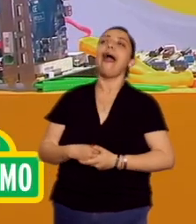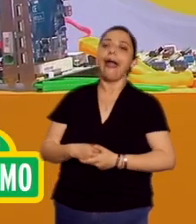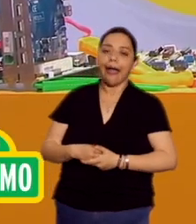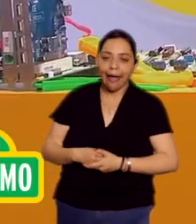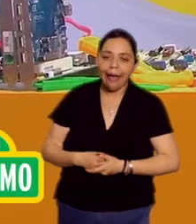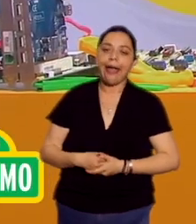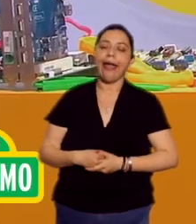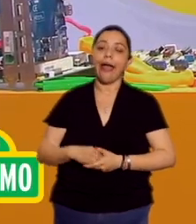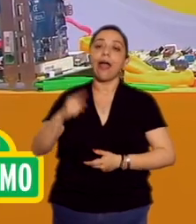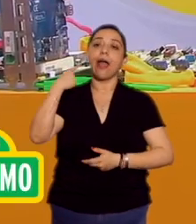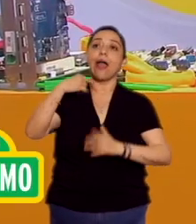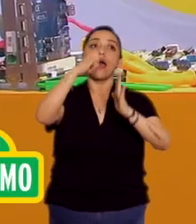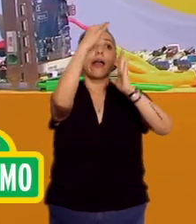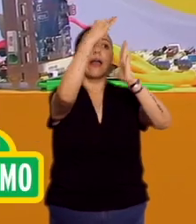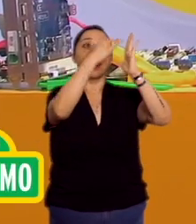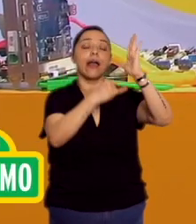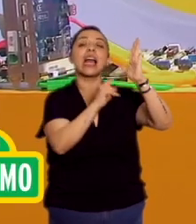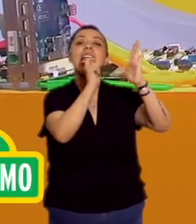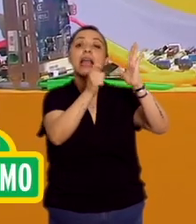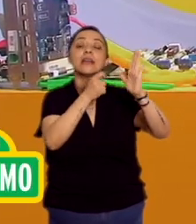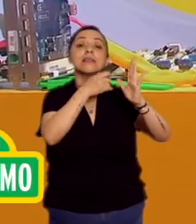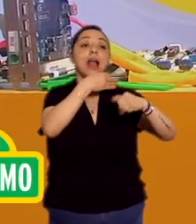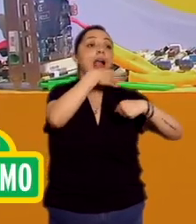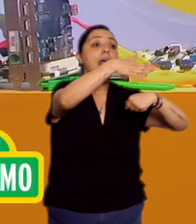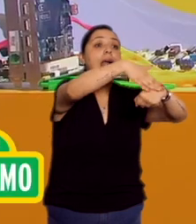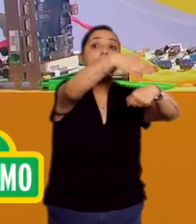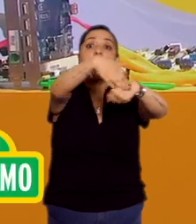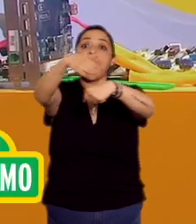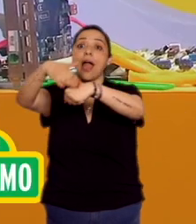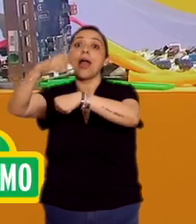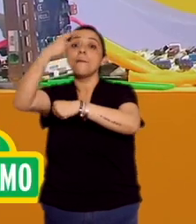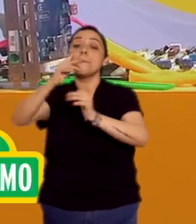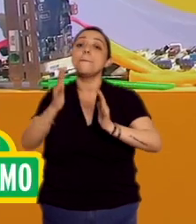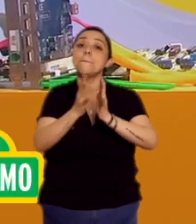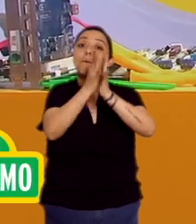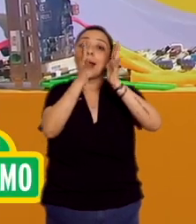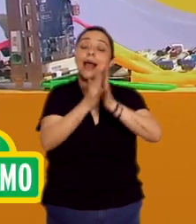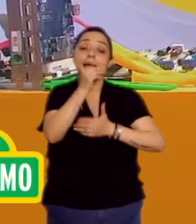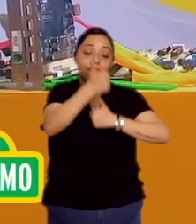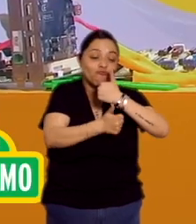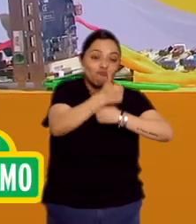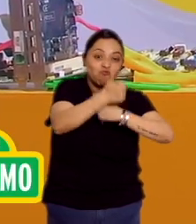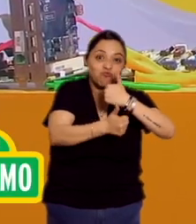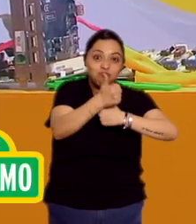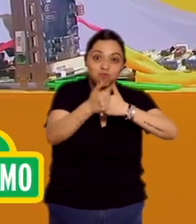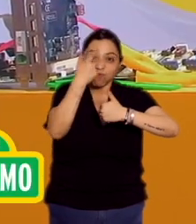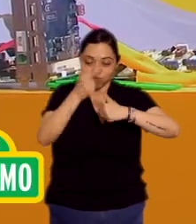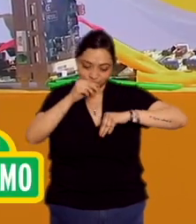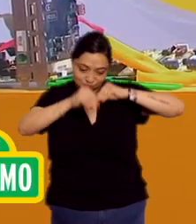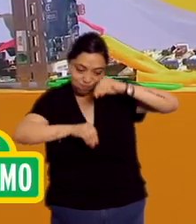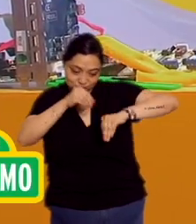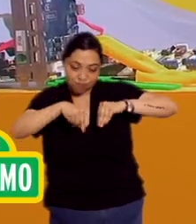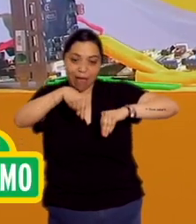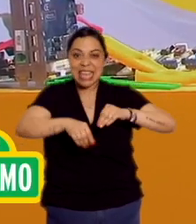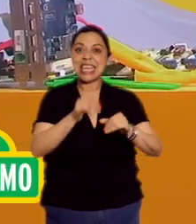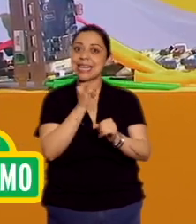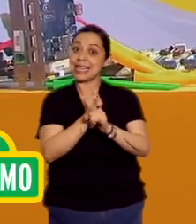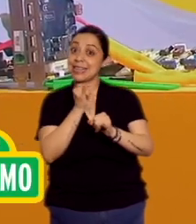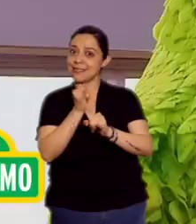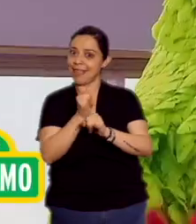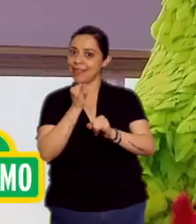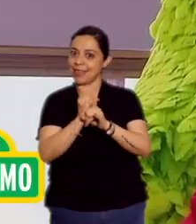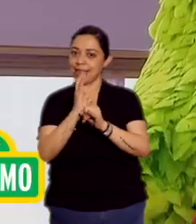Esto es un afiche invitando a todos a participar en un concurso para diseñar la mascota del café